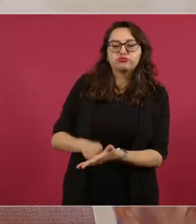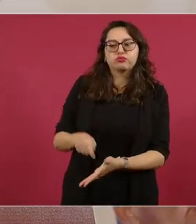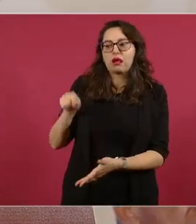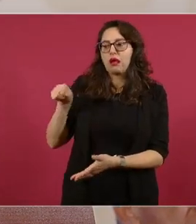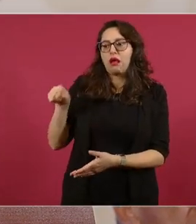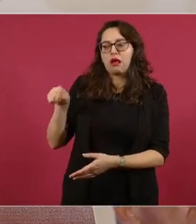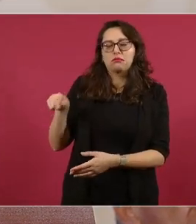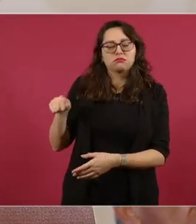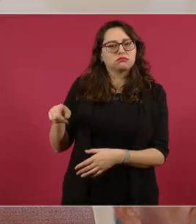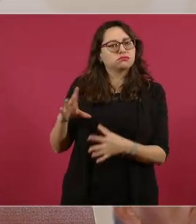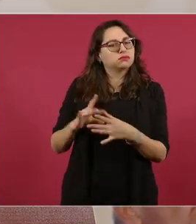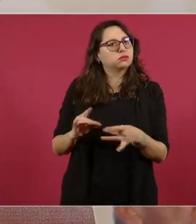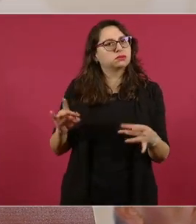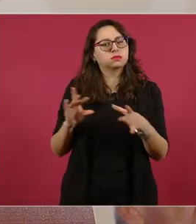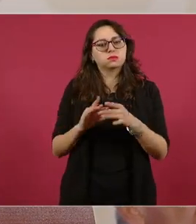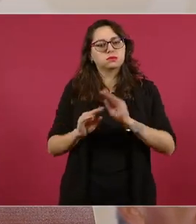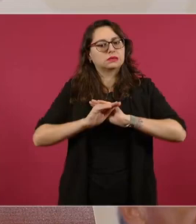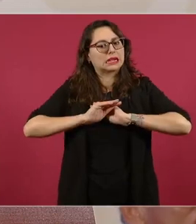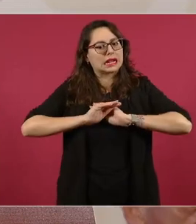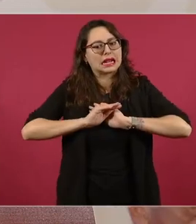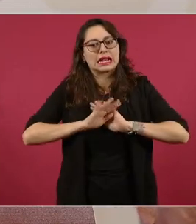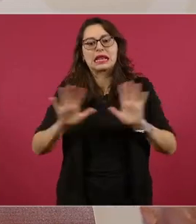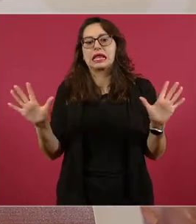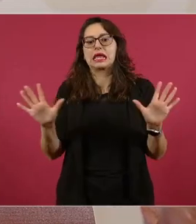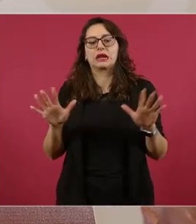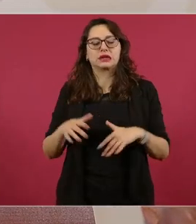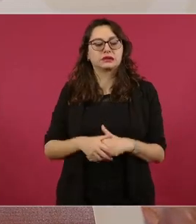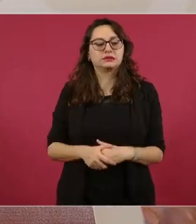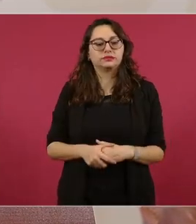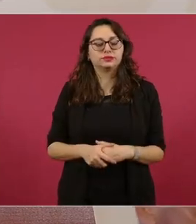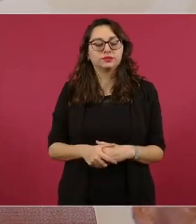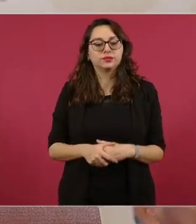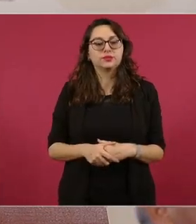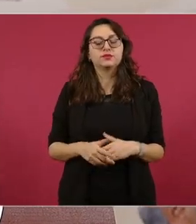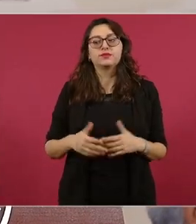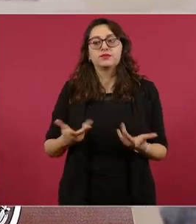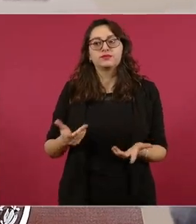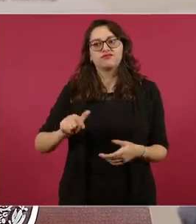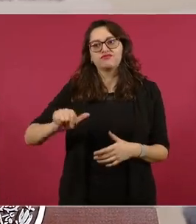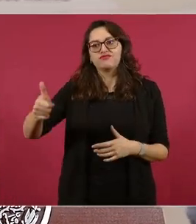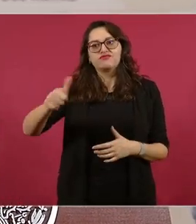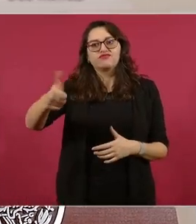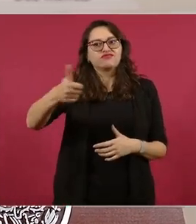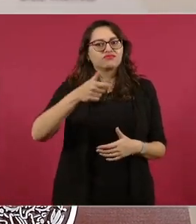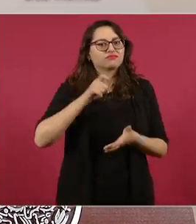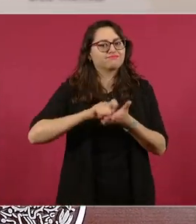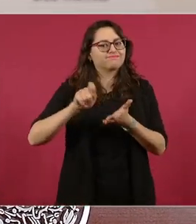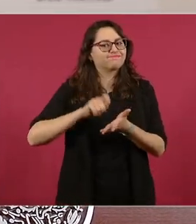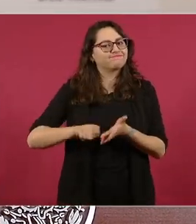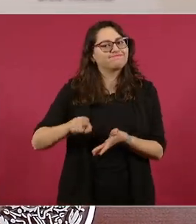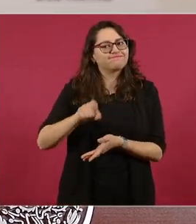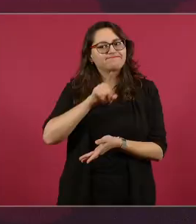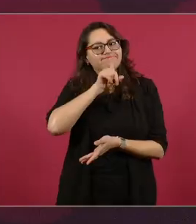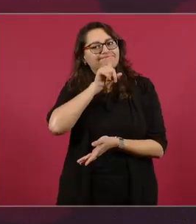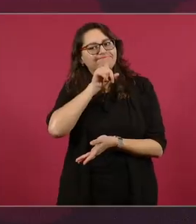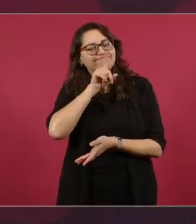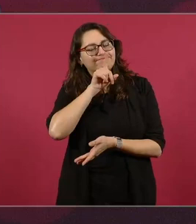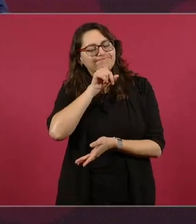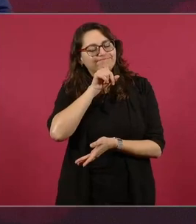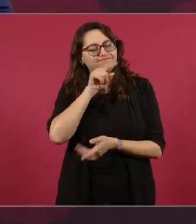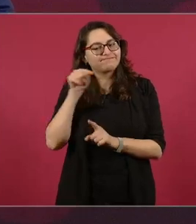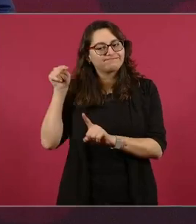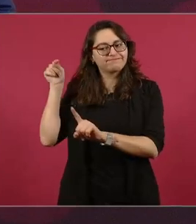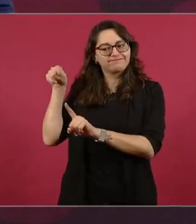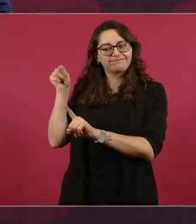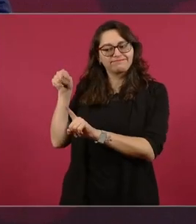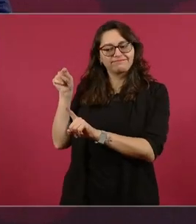cómo después de que hay un enfrentamiento entre el gobierno